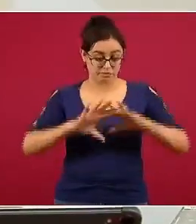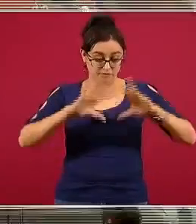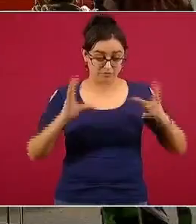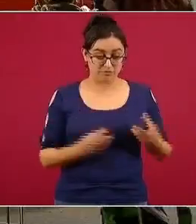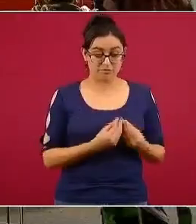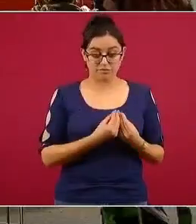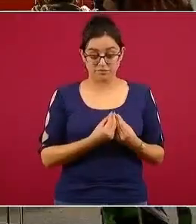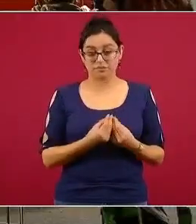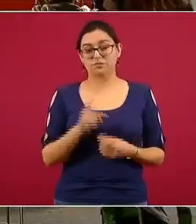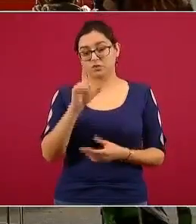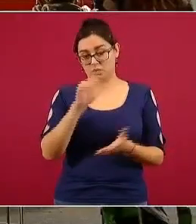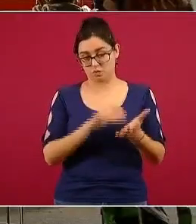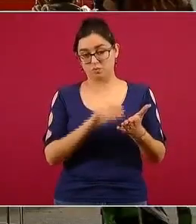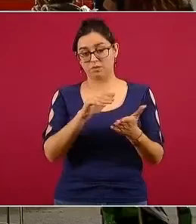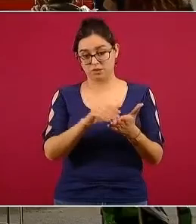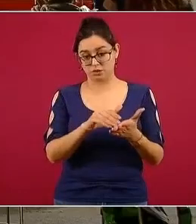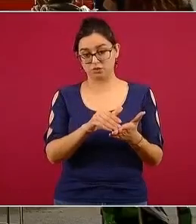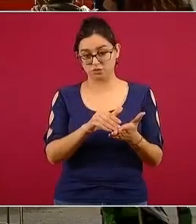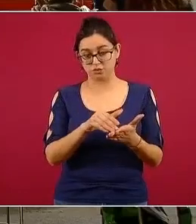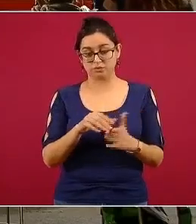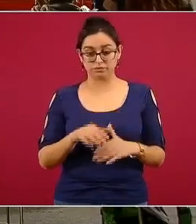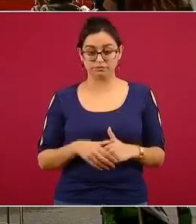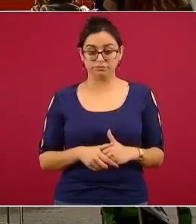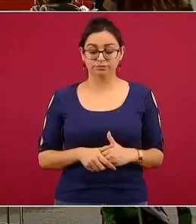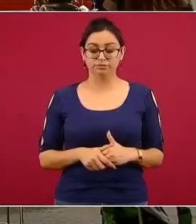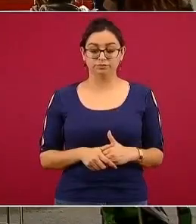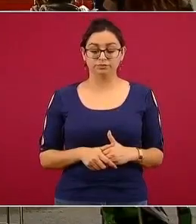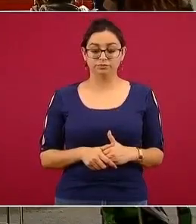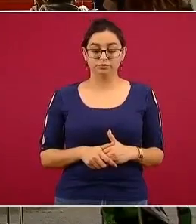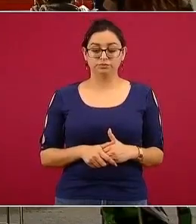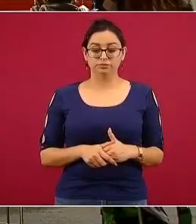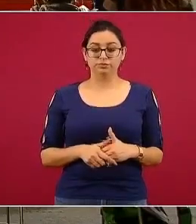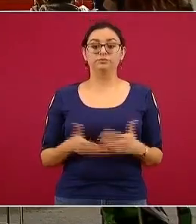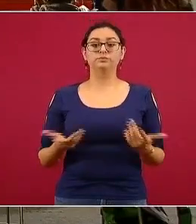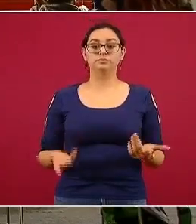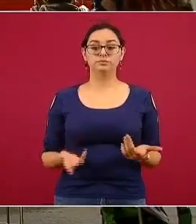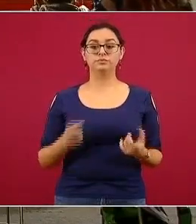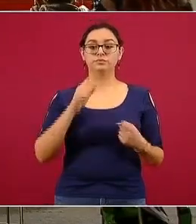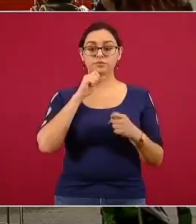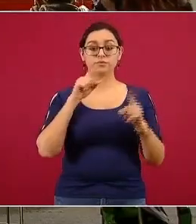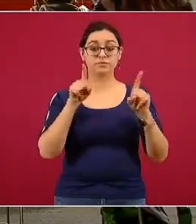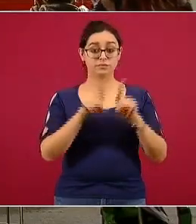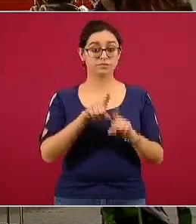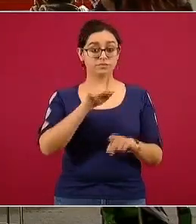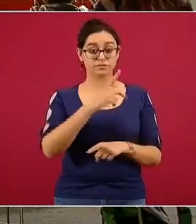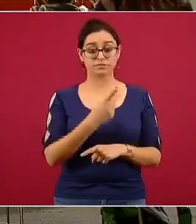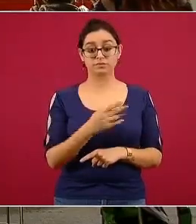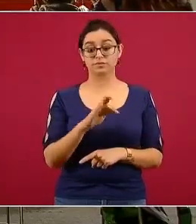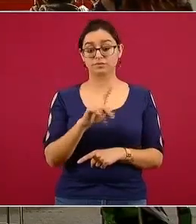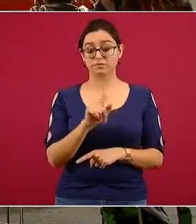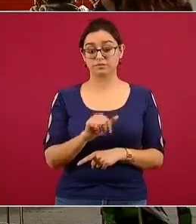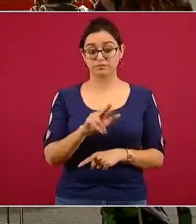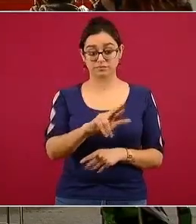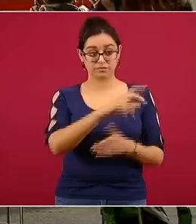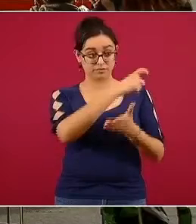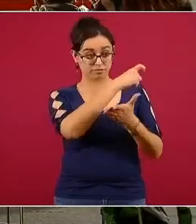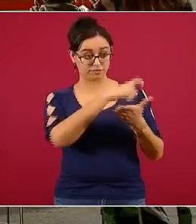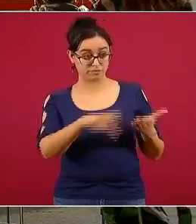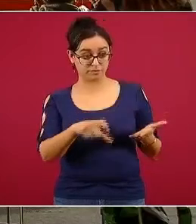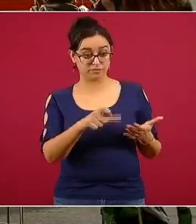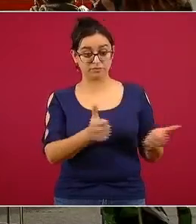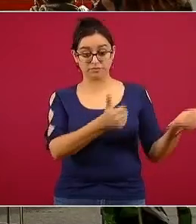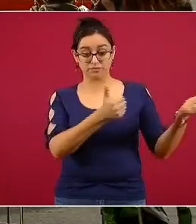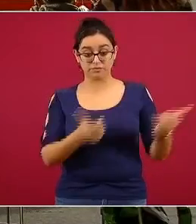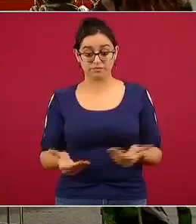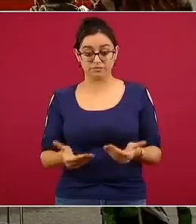de personas, ¿no? Entonces, y también la compra con Pfizer, pues hay una promesa de compra que puede llegar